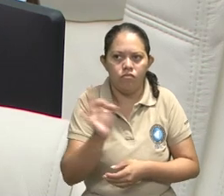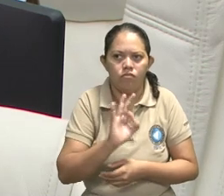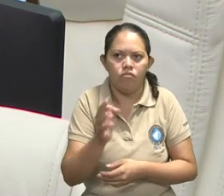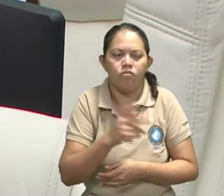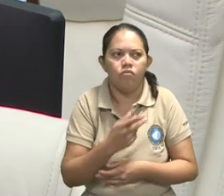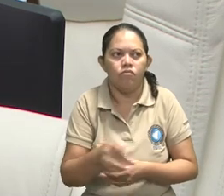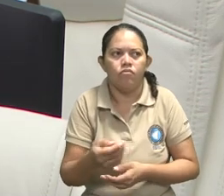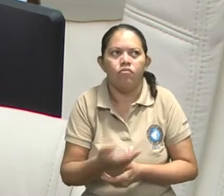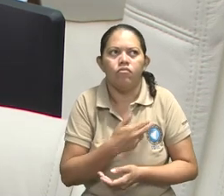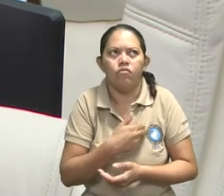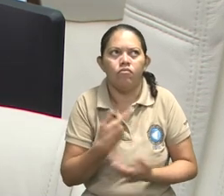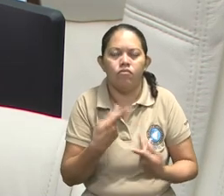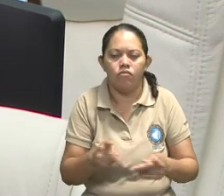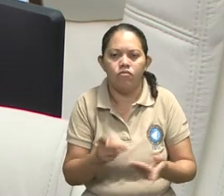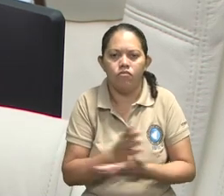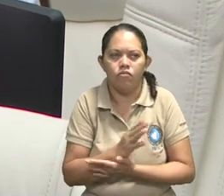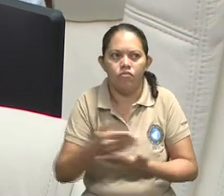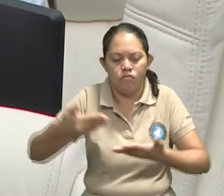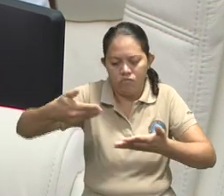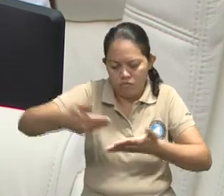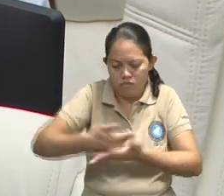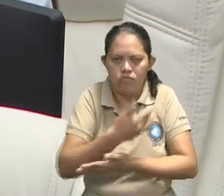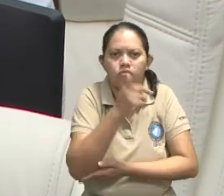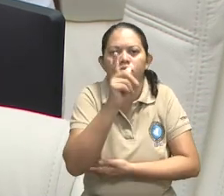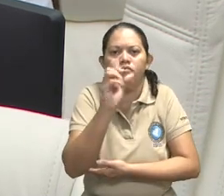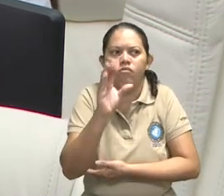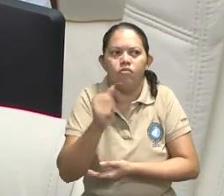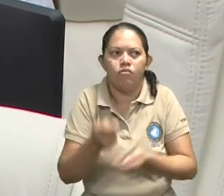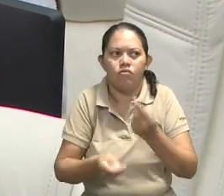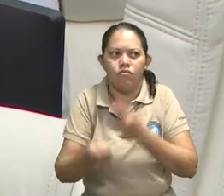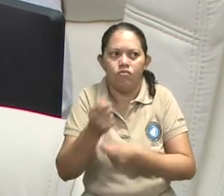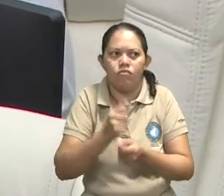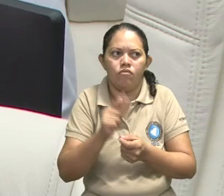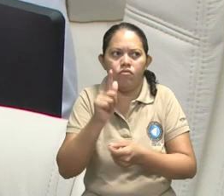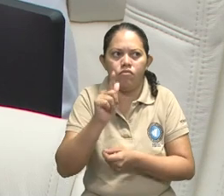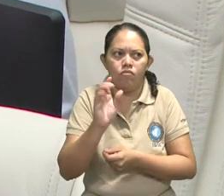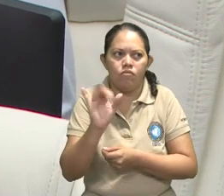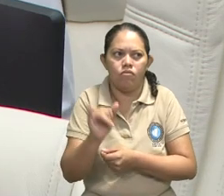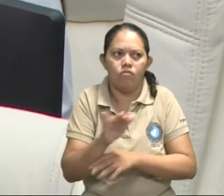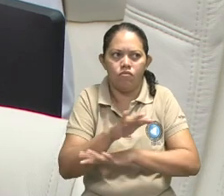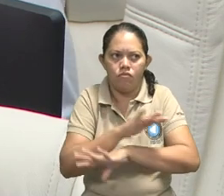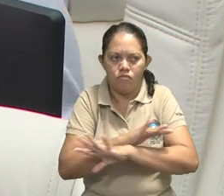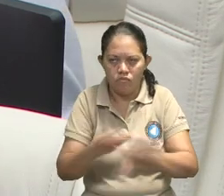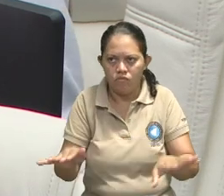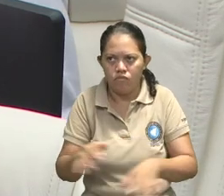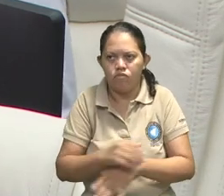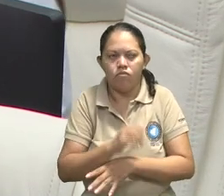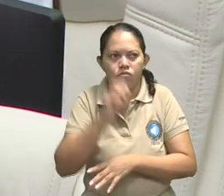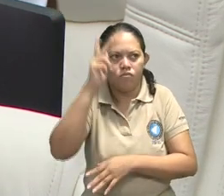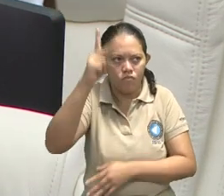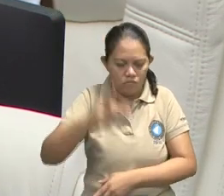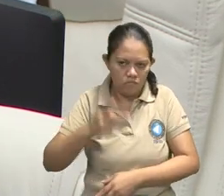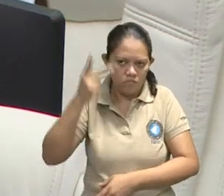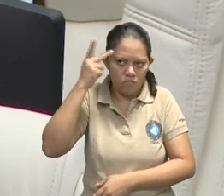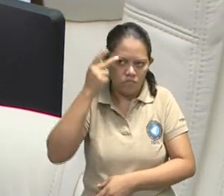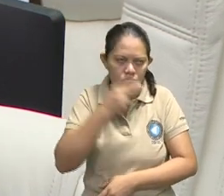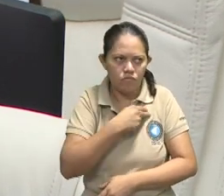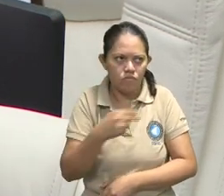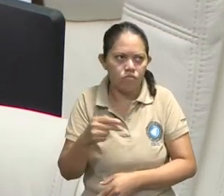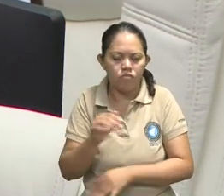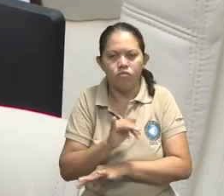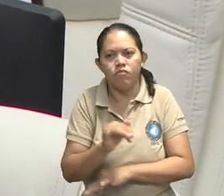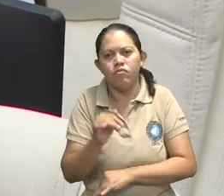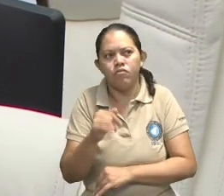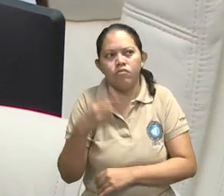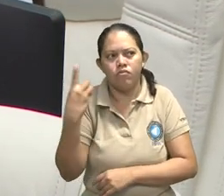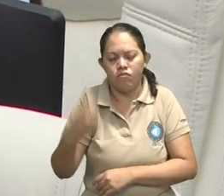atribuciones, particularmente en el nuevo contexto de la economía digital. Por último, en cuanto a la política generacional e intergeneracional,